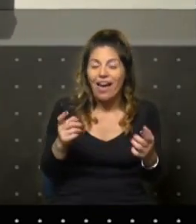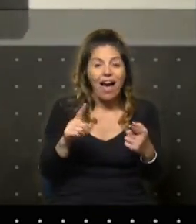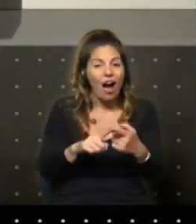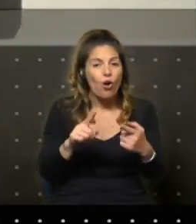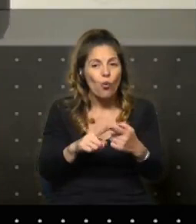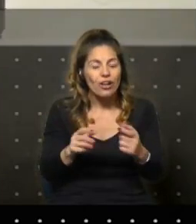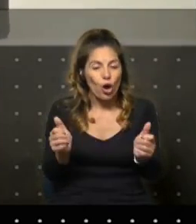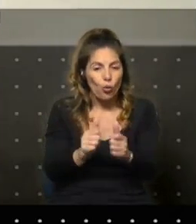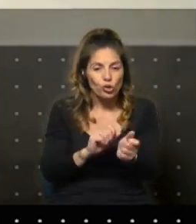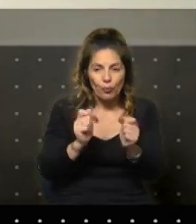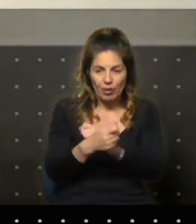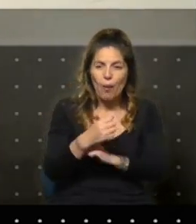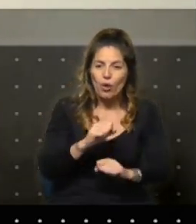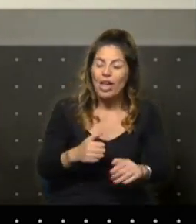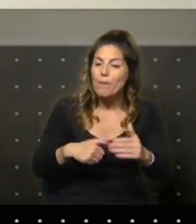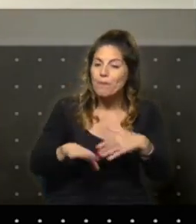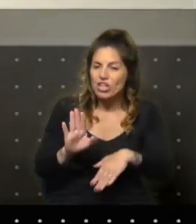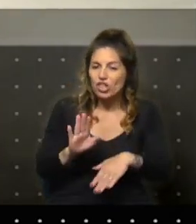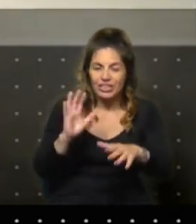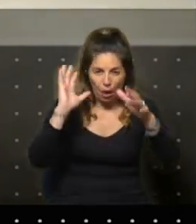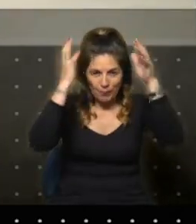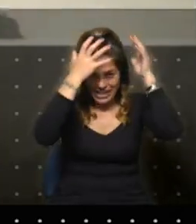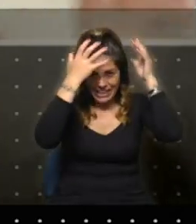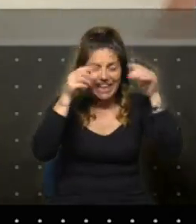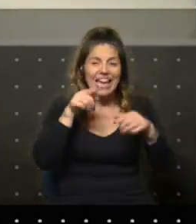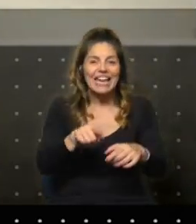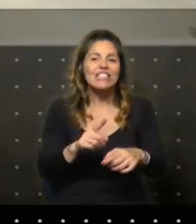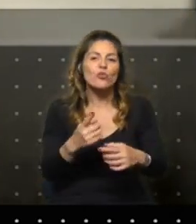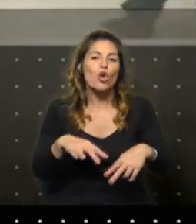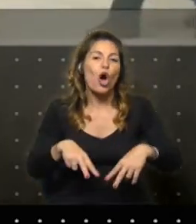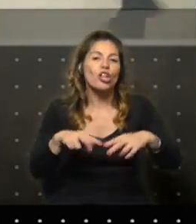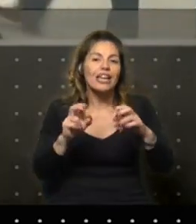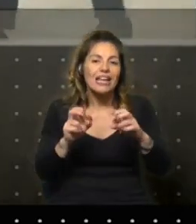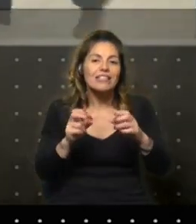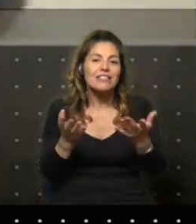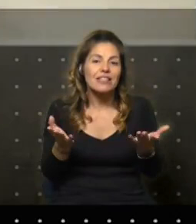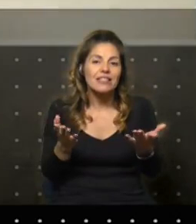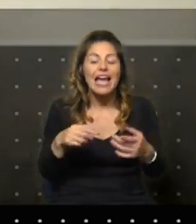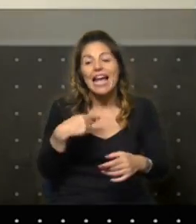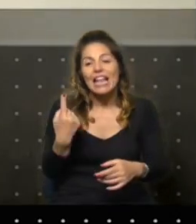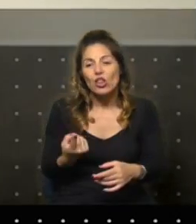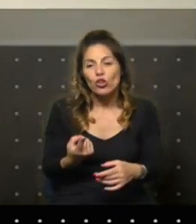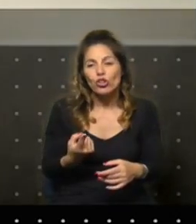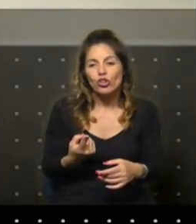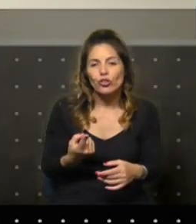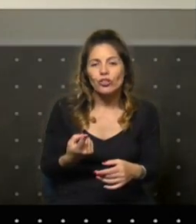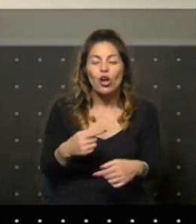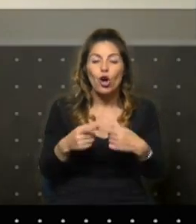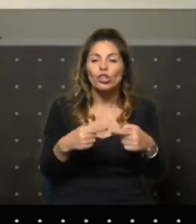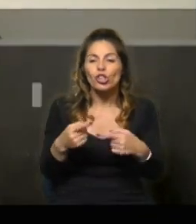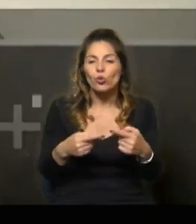a Juntos por el cambio va a poder tener mayoría Javier Miley Bueno ese es uno de los análisis no y el otro es seguir